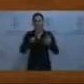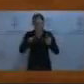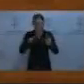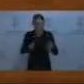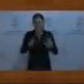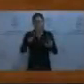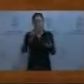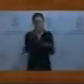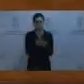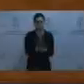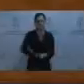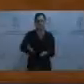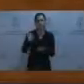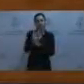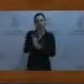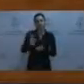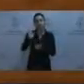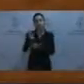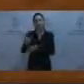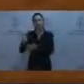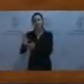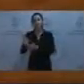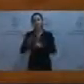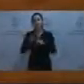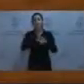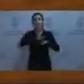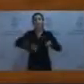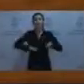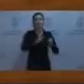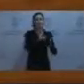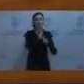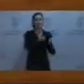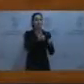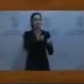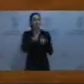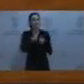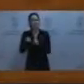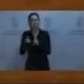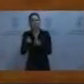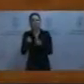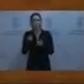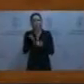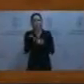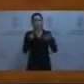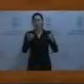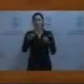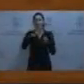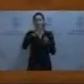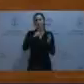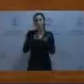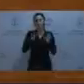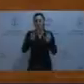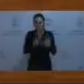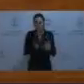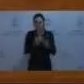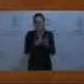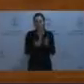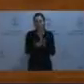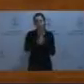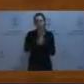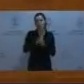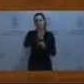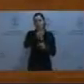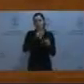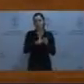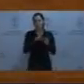la mayoría rechazadas por ustedes. Yo solo en pleno hay mociones de mayo de 2009, proposición no de ley en febrero de